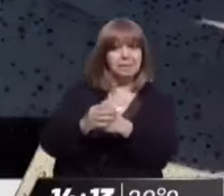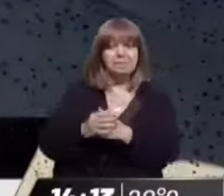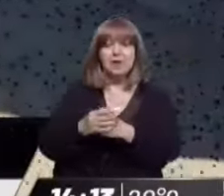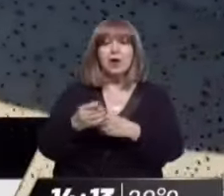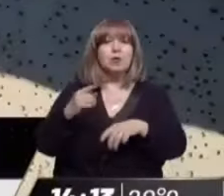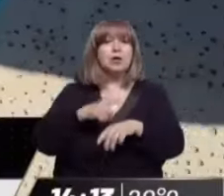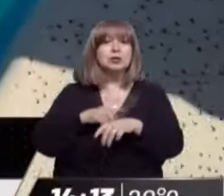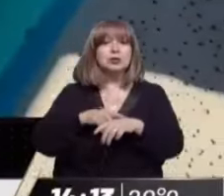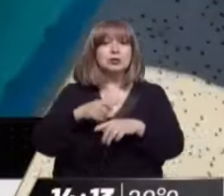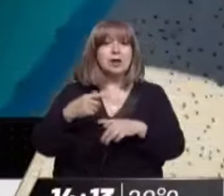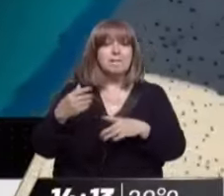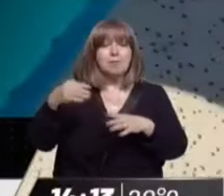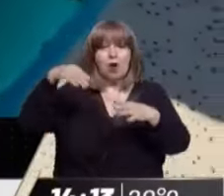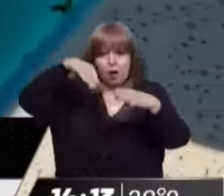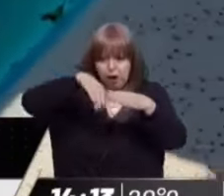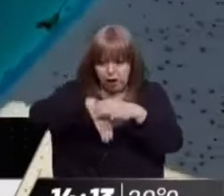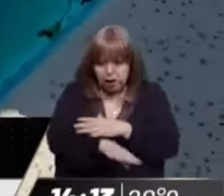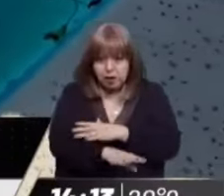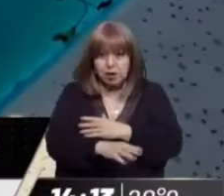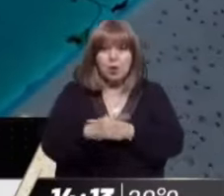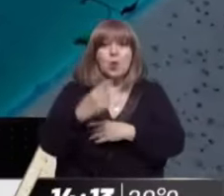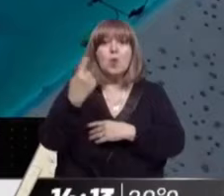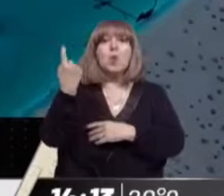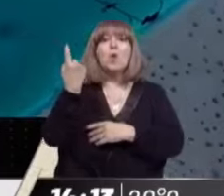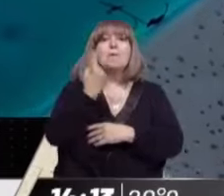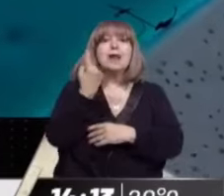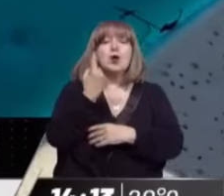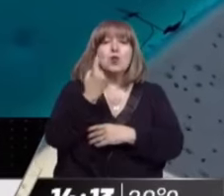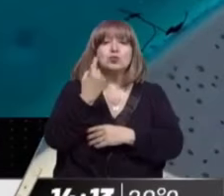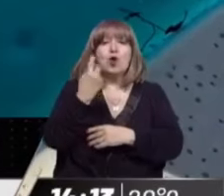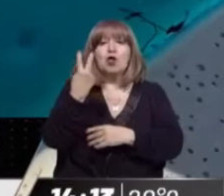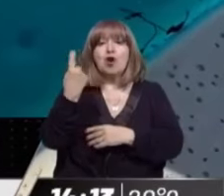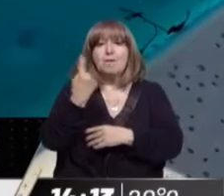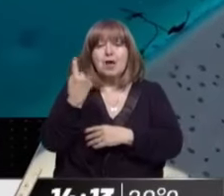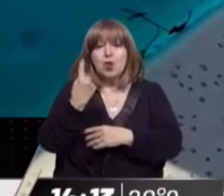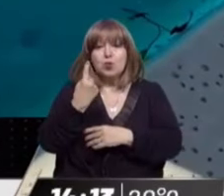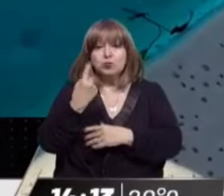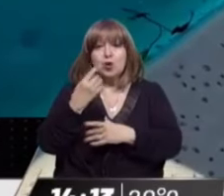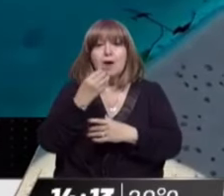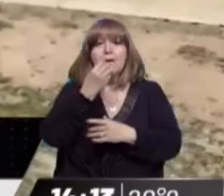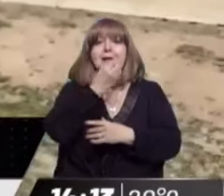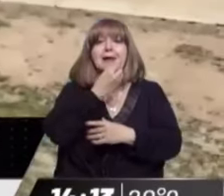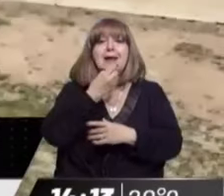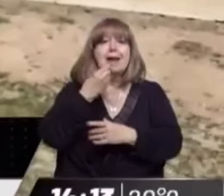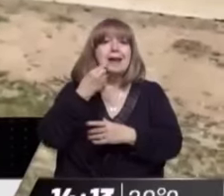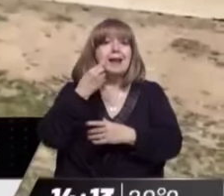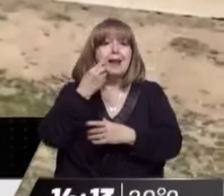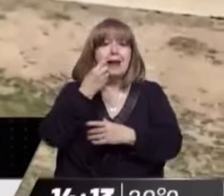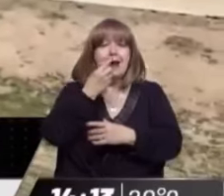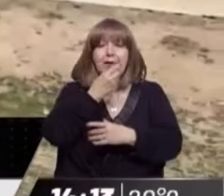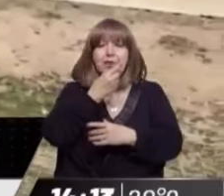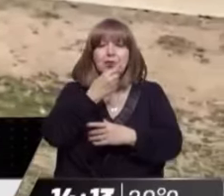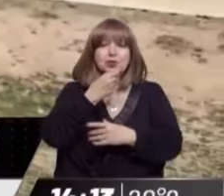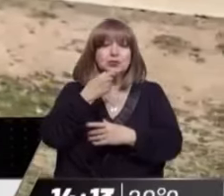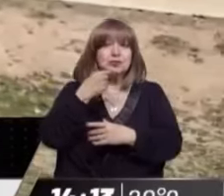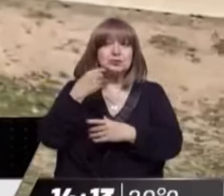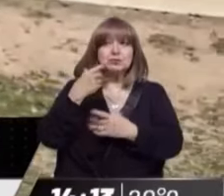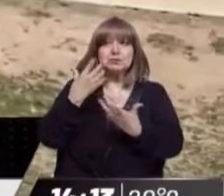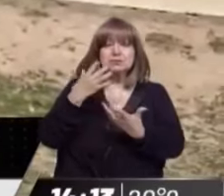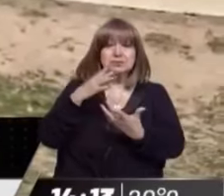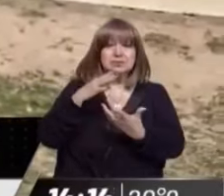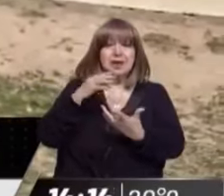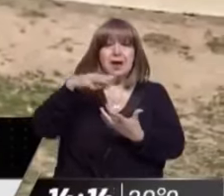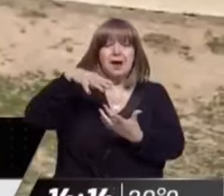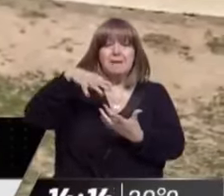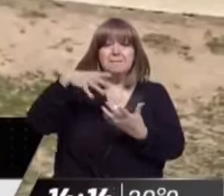la pileta Yo creo que un minuto 2s minutos como mucho ahora estaba estaba estaba helado con los labios morados y yo pensé que estaba muerto y y empecé a